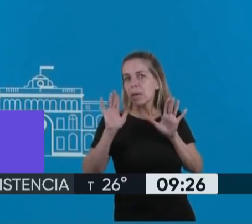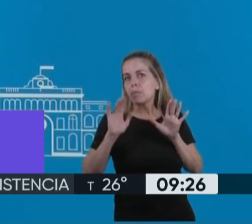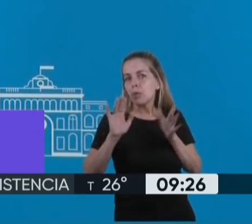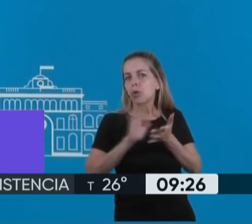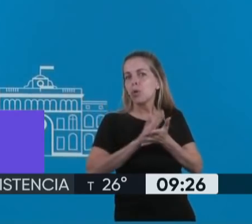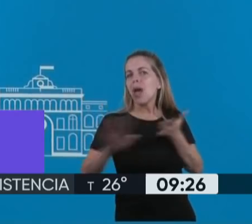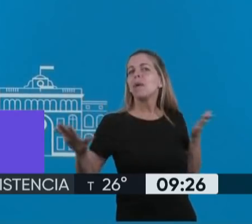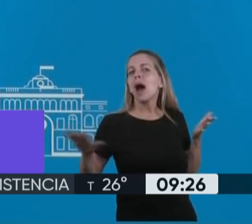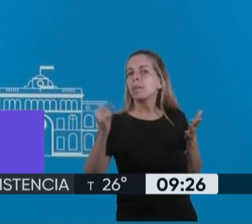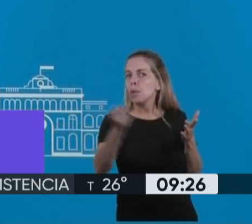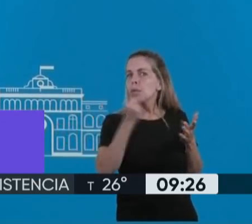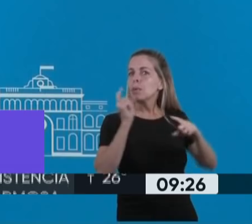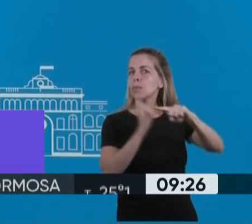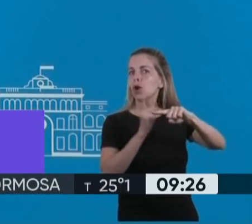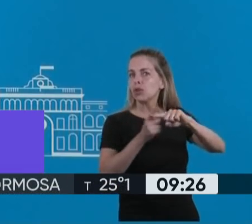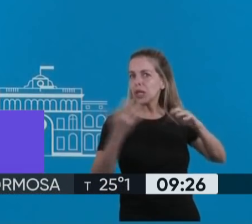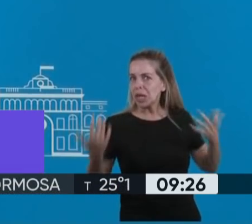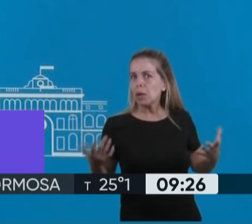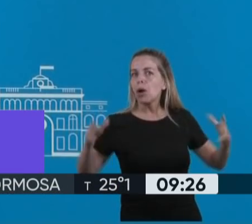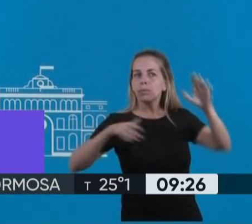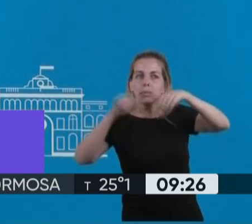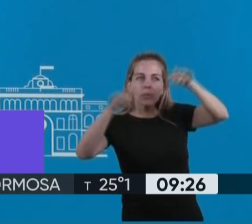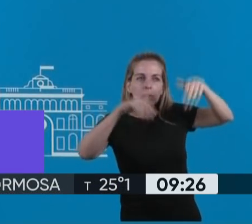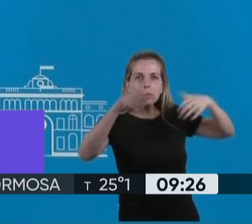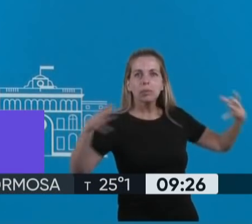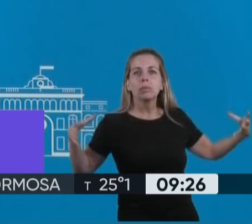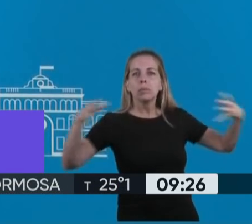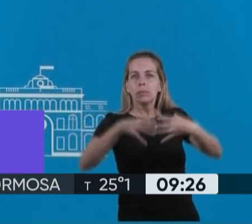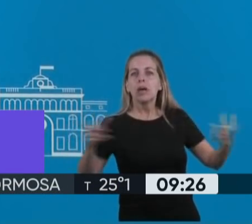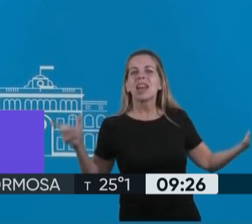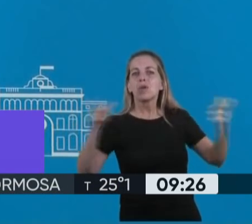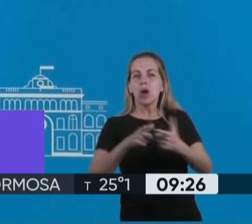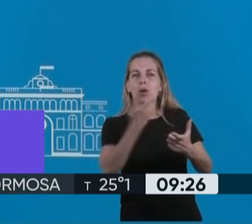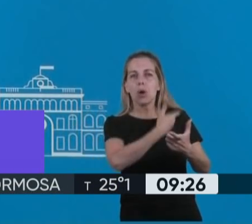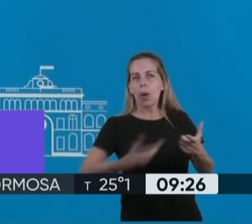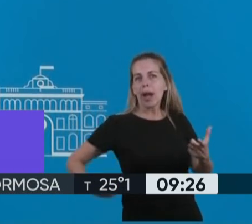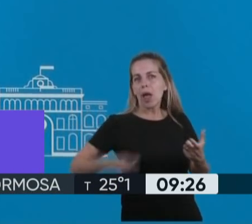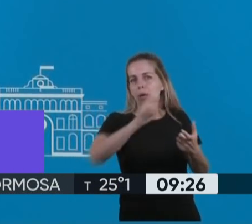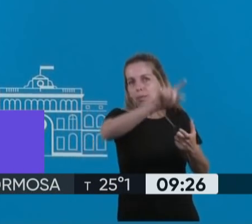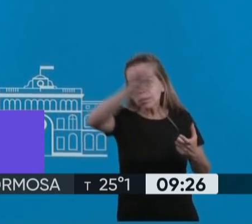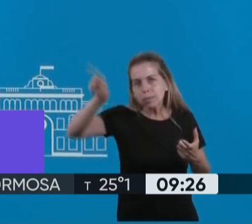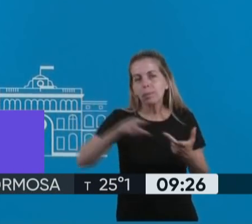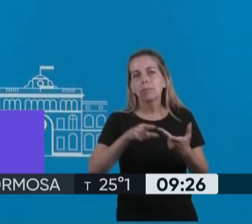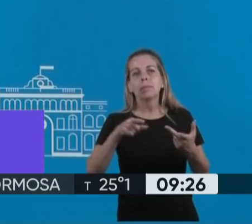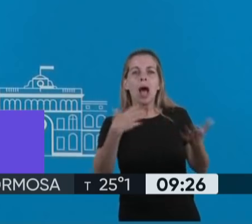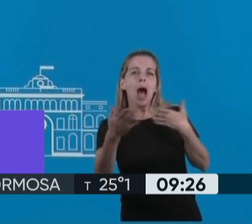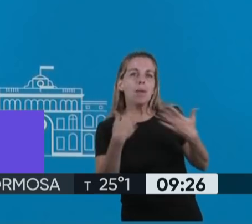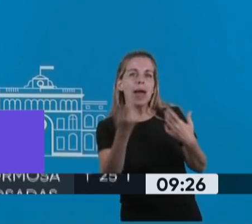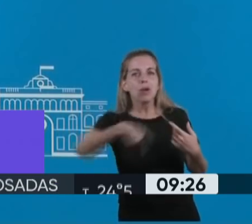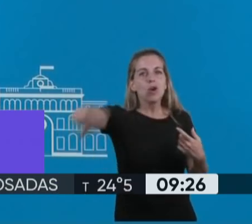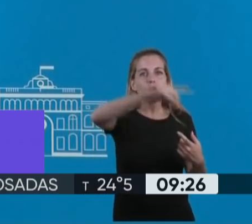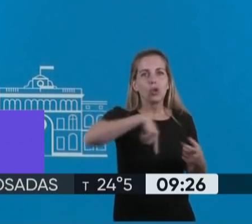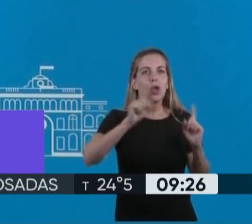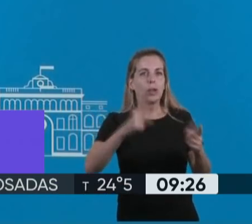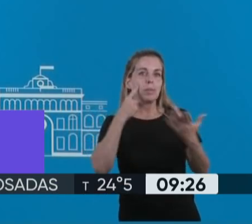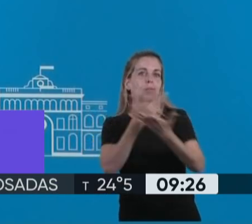novedosa en la Argentina en llevar adelante un diálogo de semejante nivel con los gobernadores, con las gobernadoras, pero además públicamente, porque